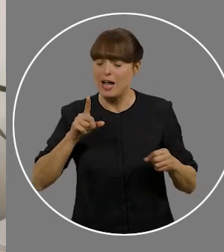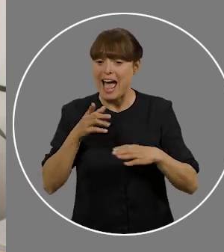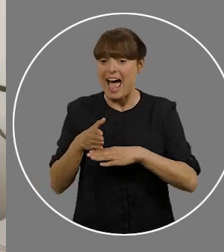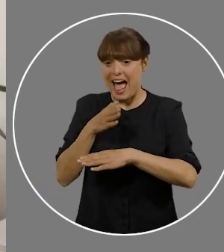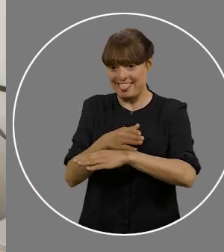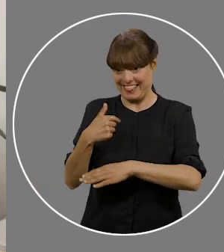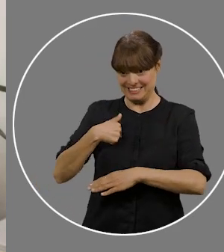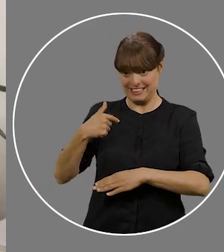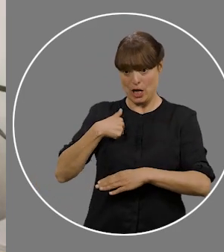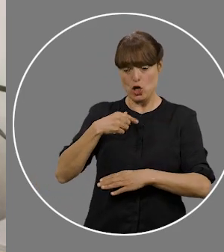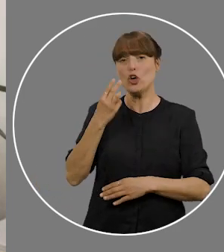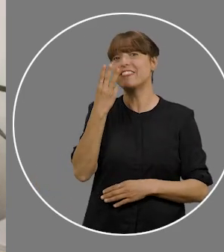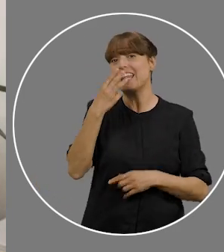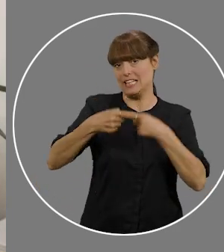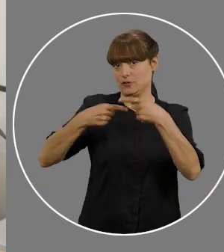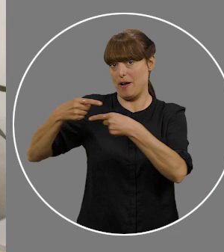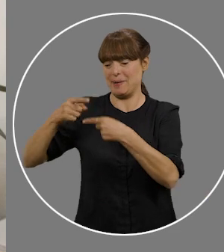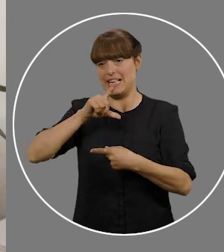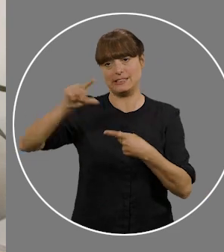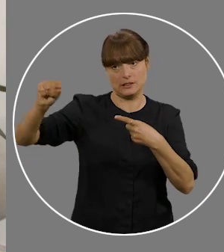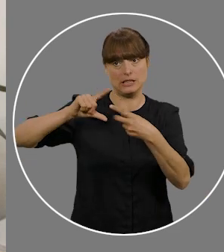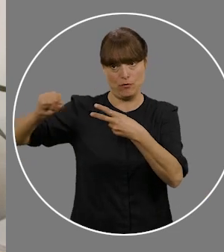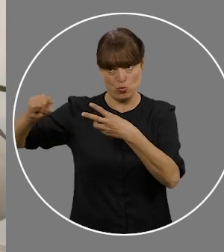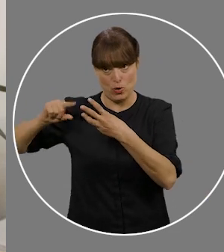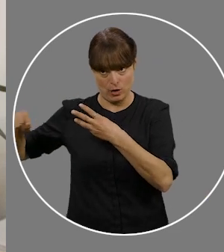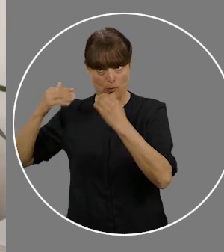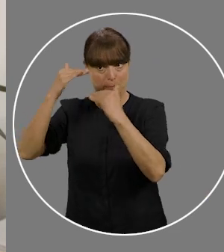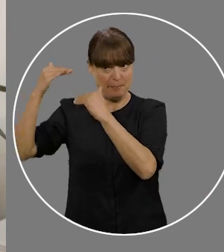menos 3 se marcharon a vivir a casas.